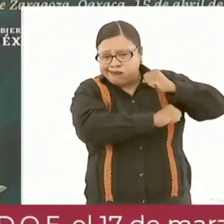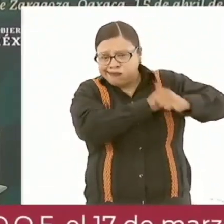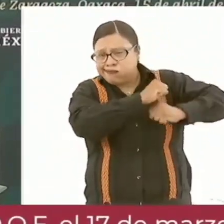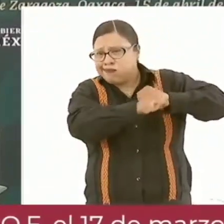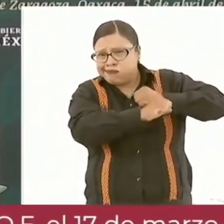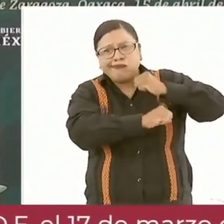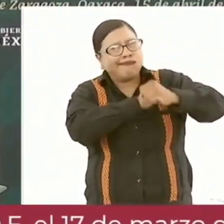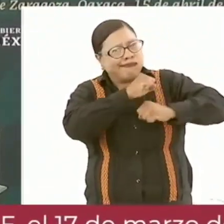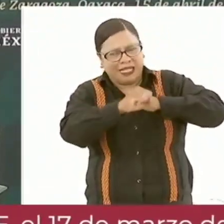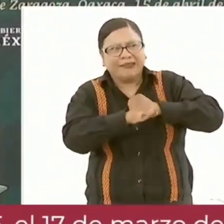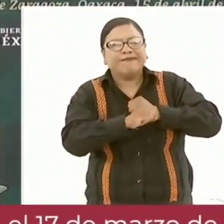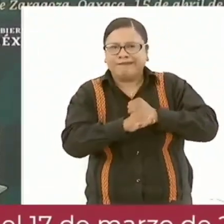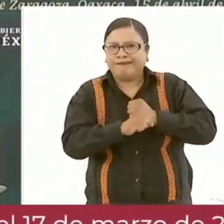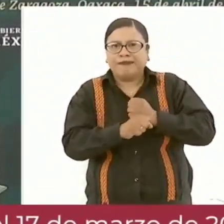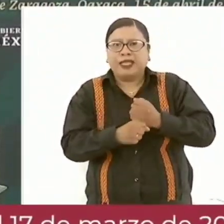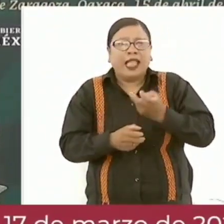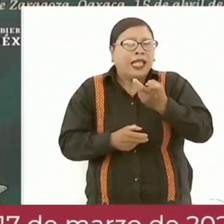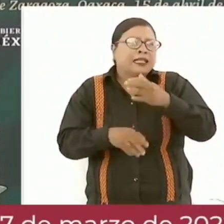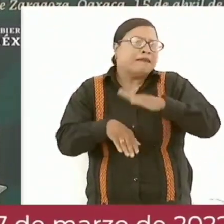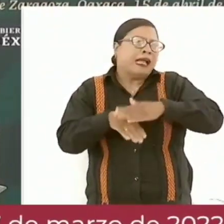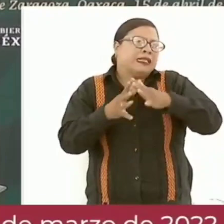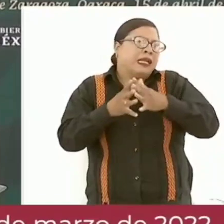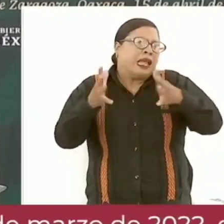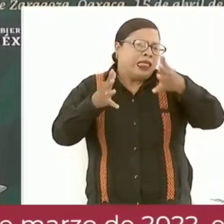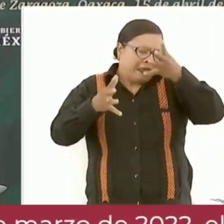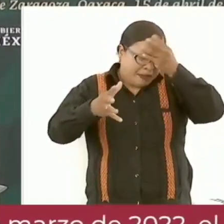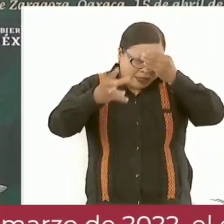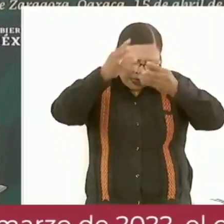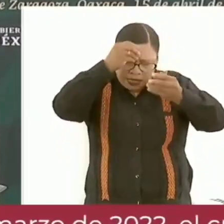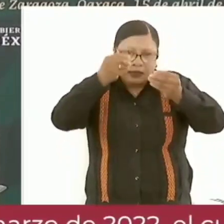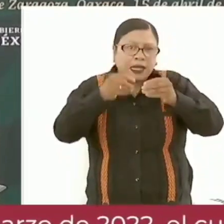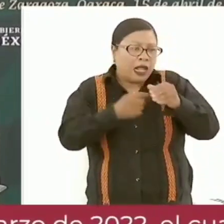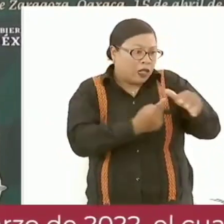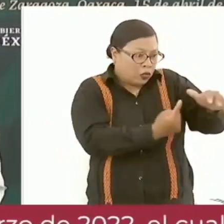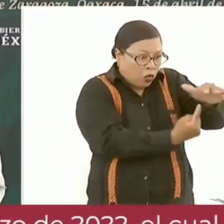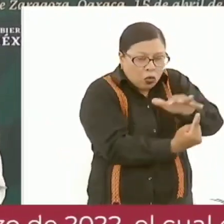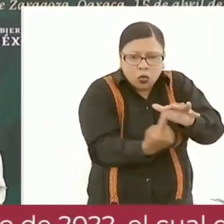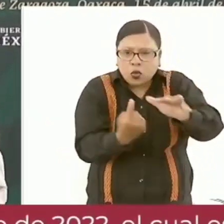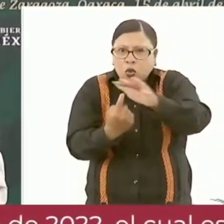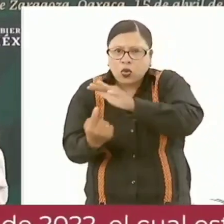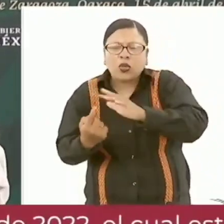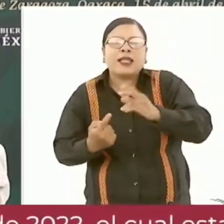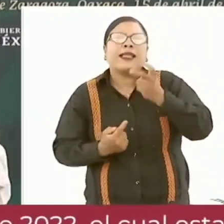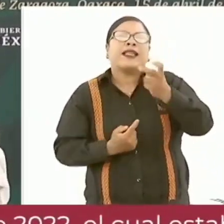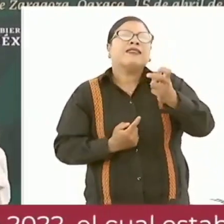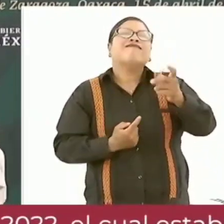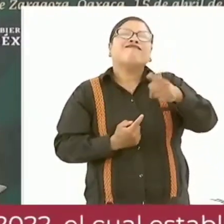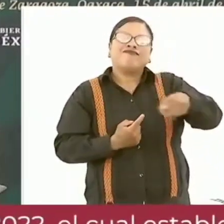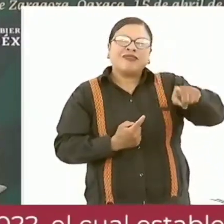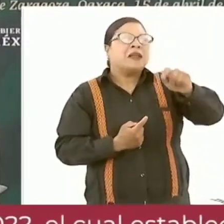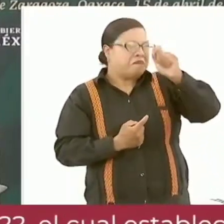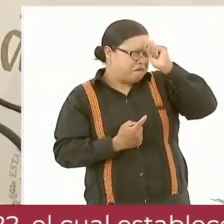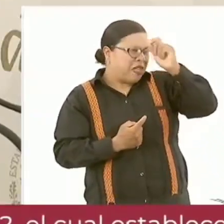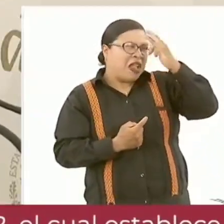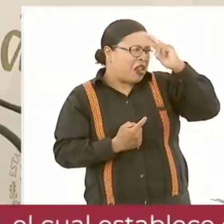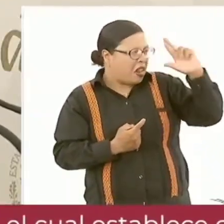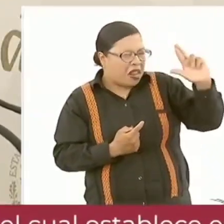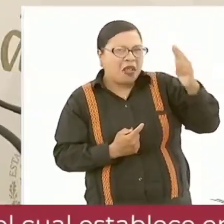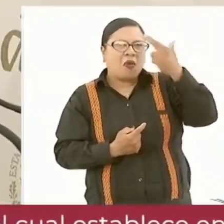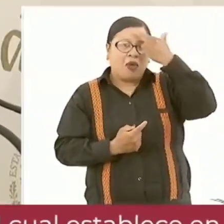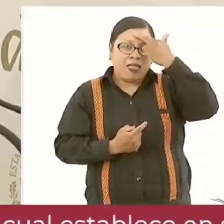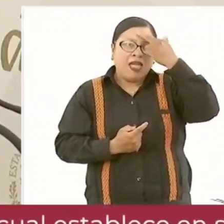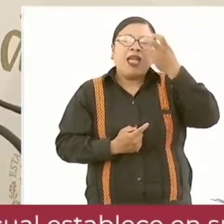hecho. Ha sido el mayor aprendizaje, las comunidades lo recuerdan y siempre nos